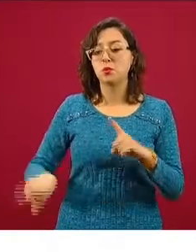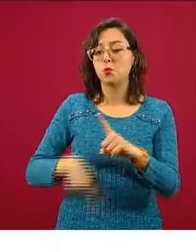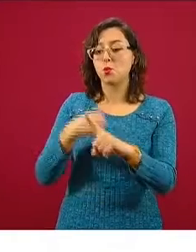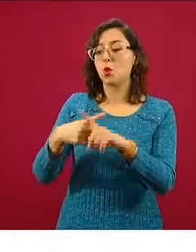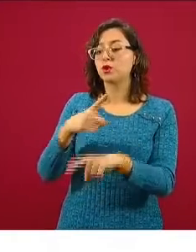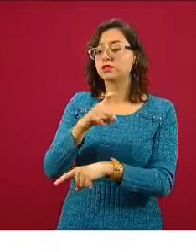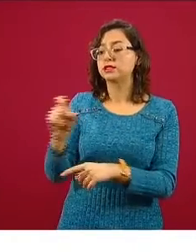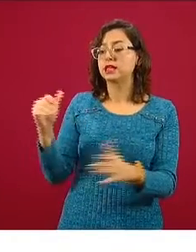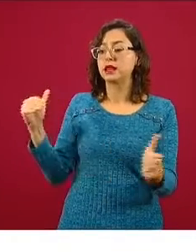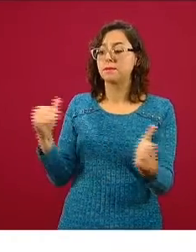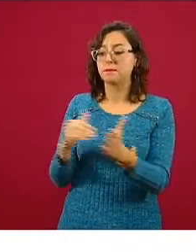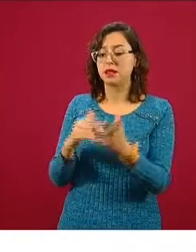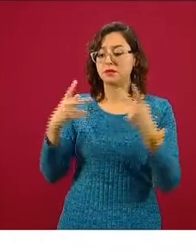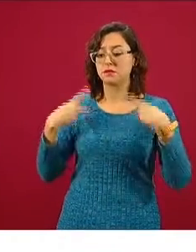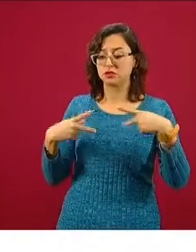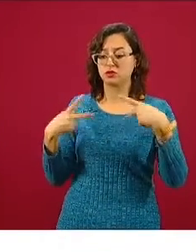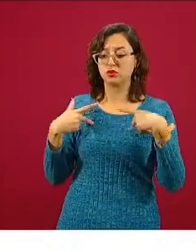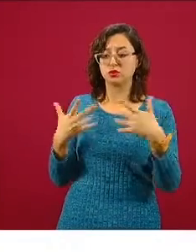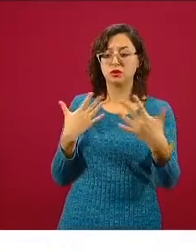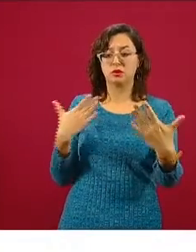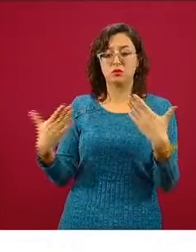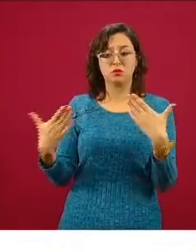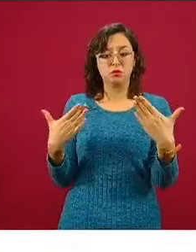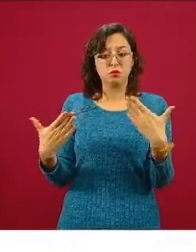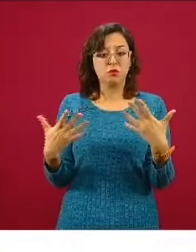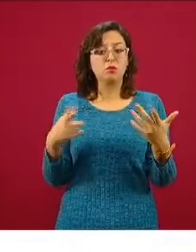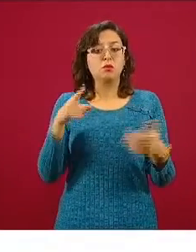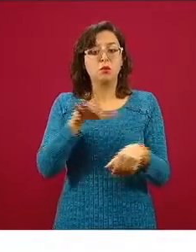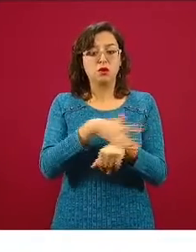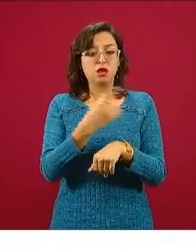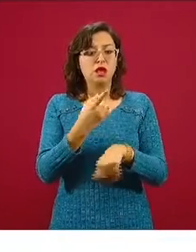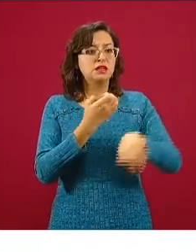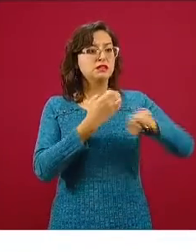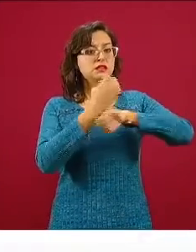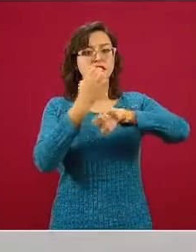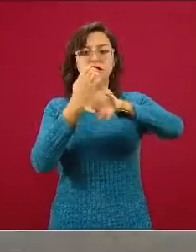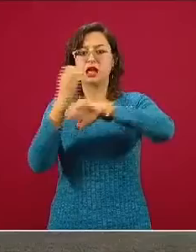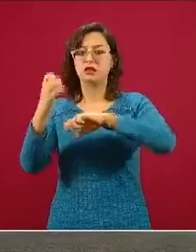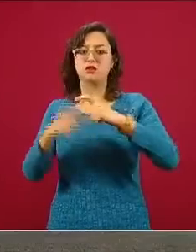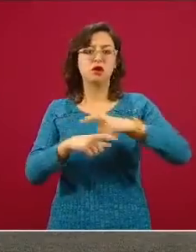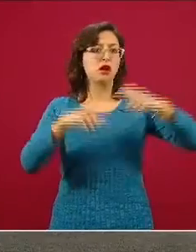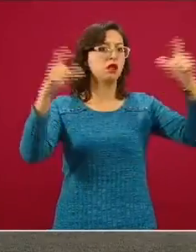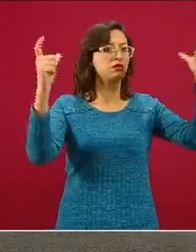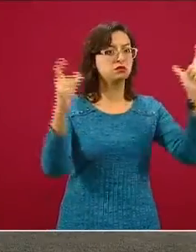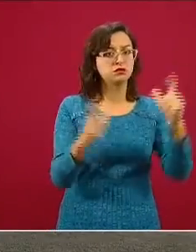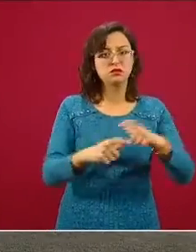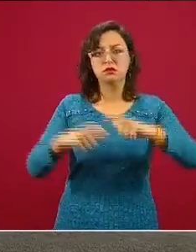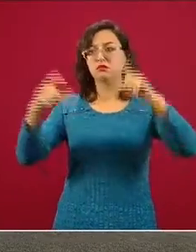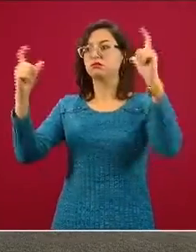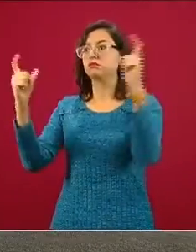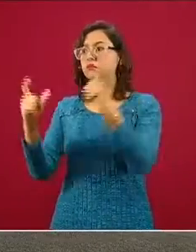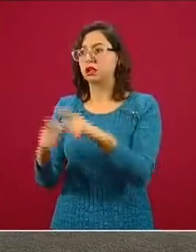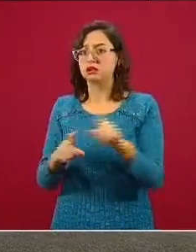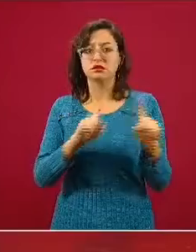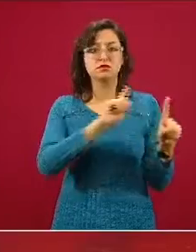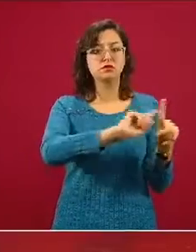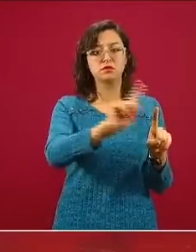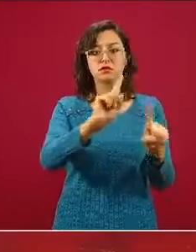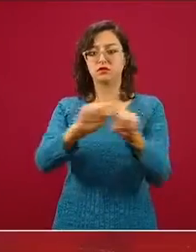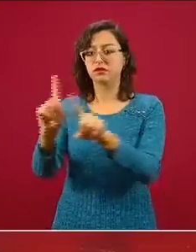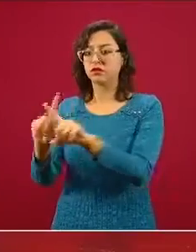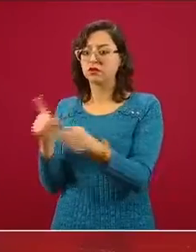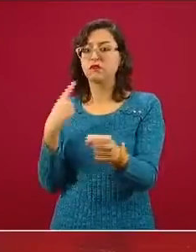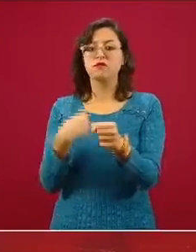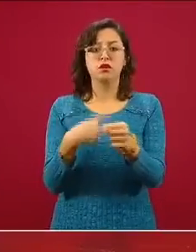esto es decir, cuando queremos comparar poblaciones que son de distinto tamaño, y es muy claro que el número de casos depende